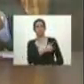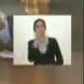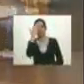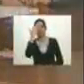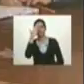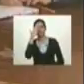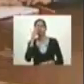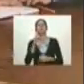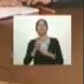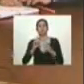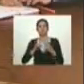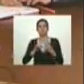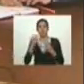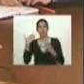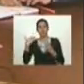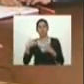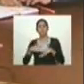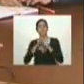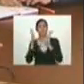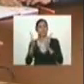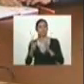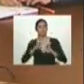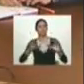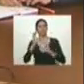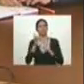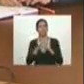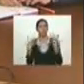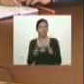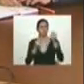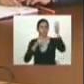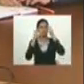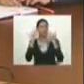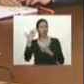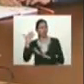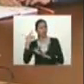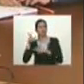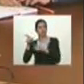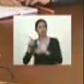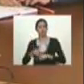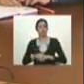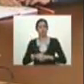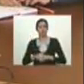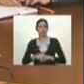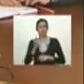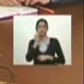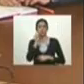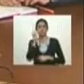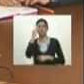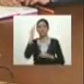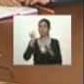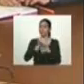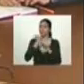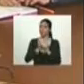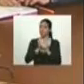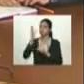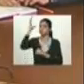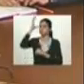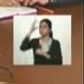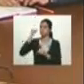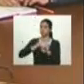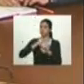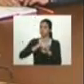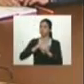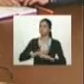el área de ciencia y tecnología fue ministro de ciencia y tecnología el comandante Chávez un hombre con método de trabajo con capacidad de